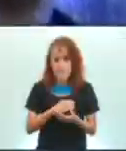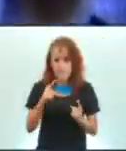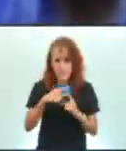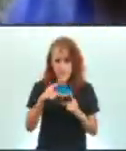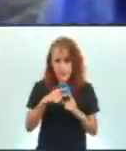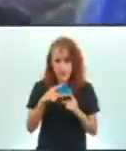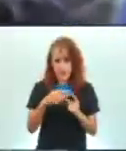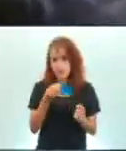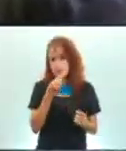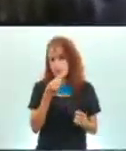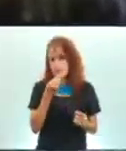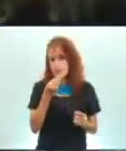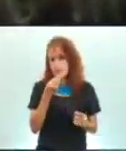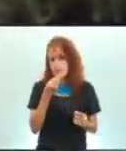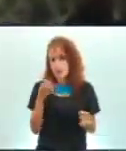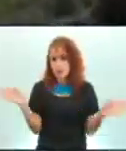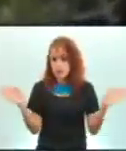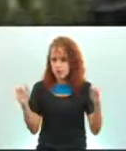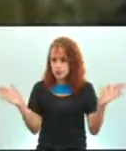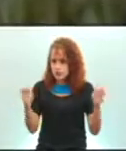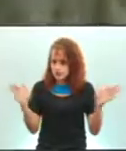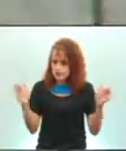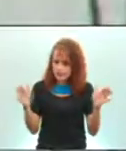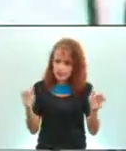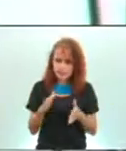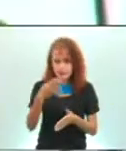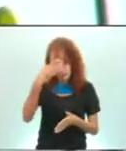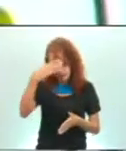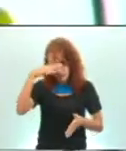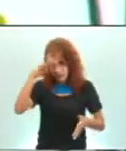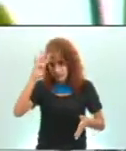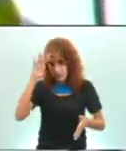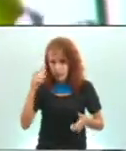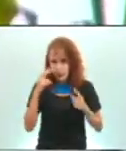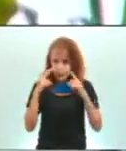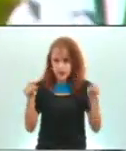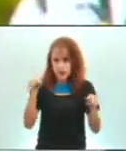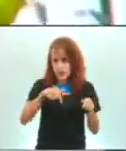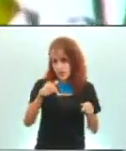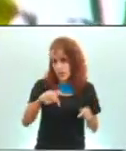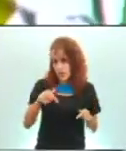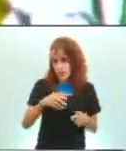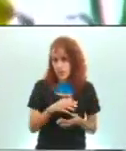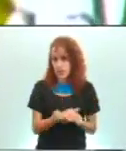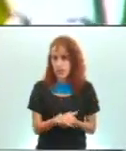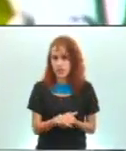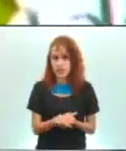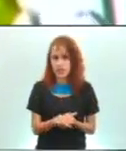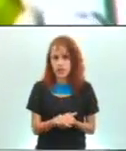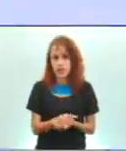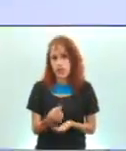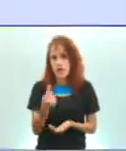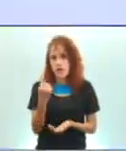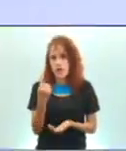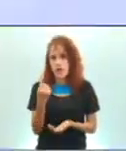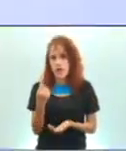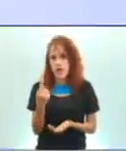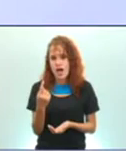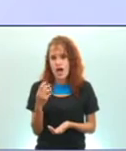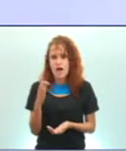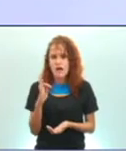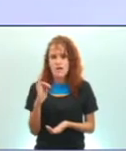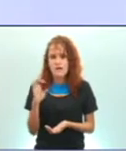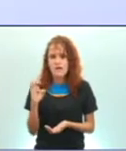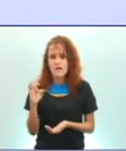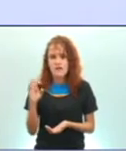Pudieran afectarse poblaciones de muchas de las aves endémicas de Cuba que habitan en este humedal, entre ellas la